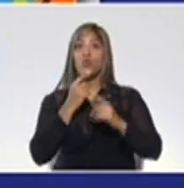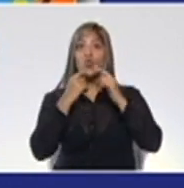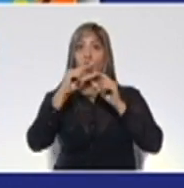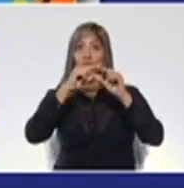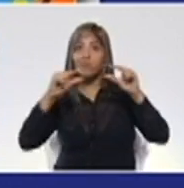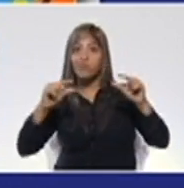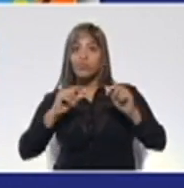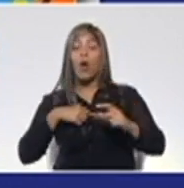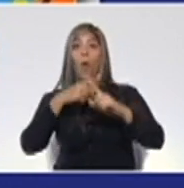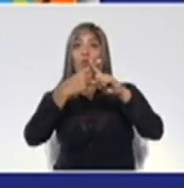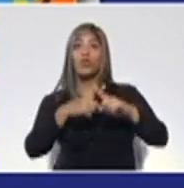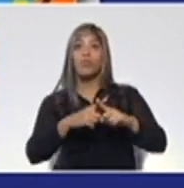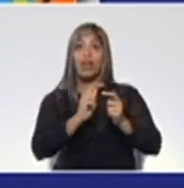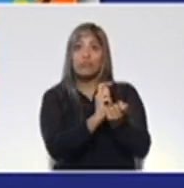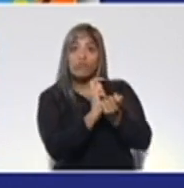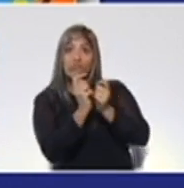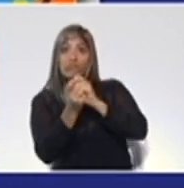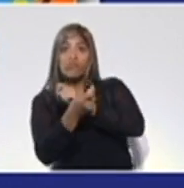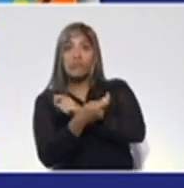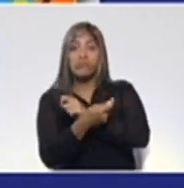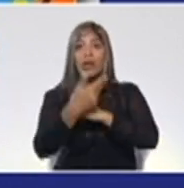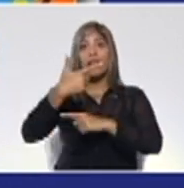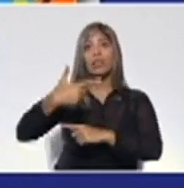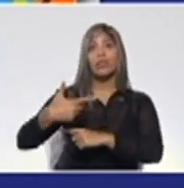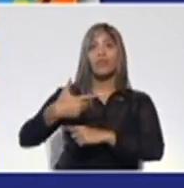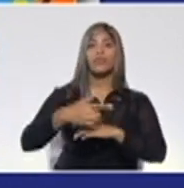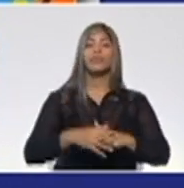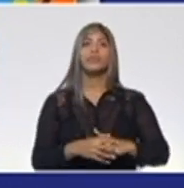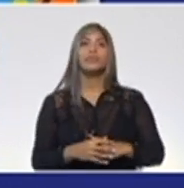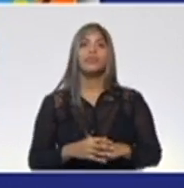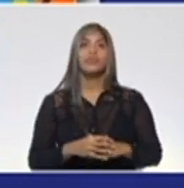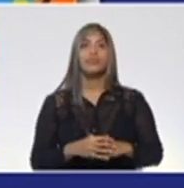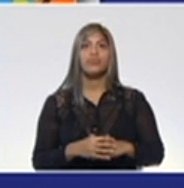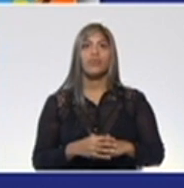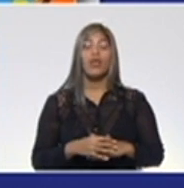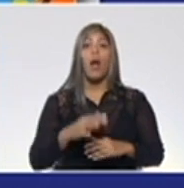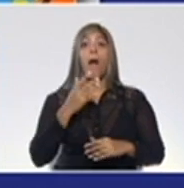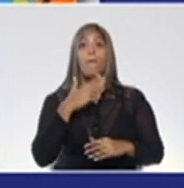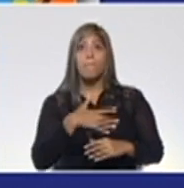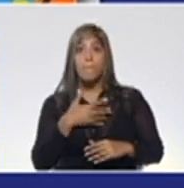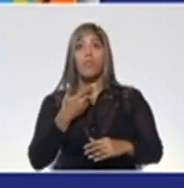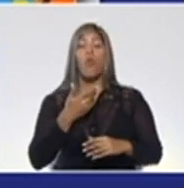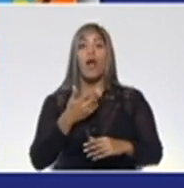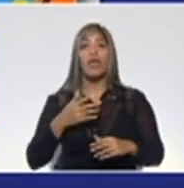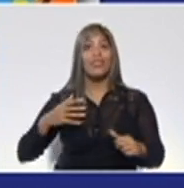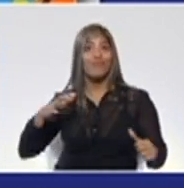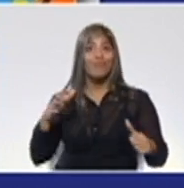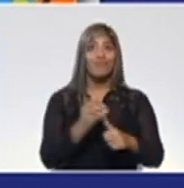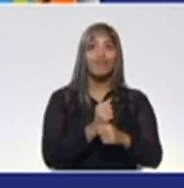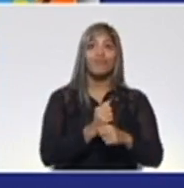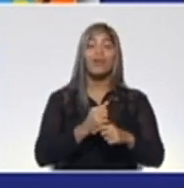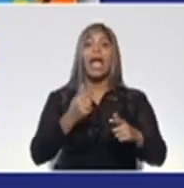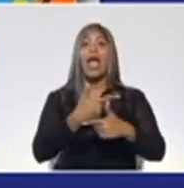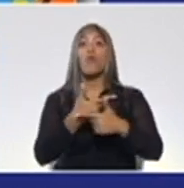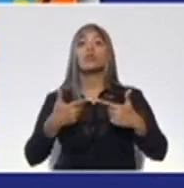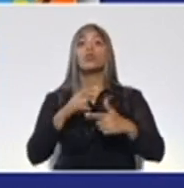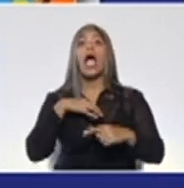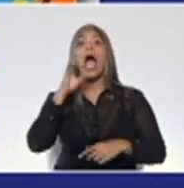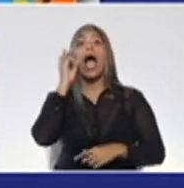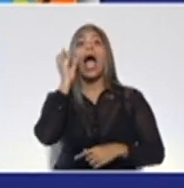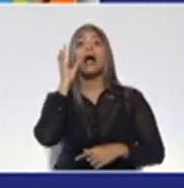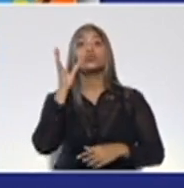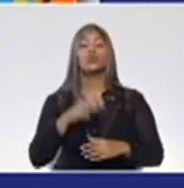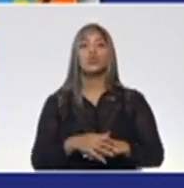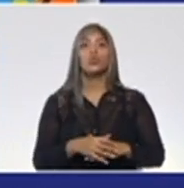está multiplicando, pasa al segundo miembro dividiendo para obtener la ecuación azul,